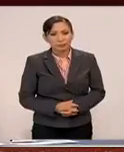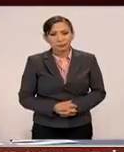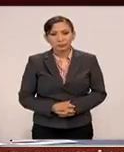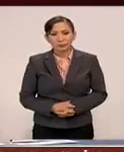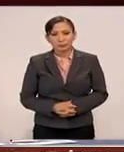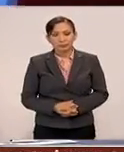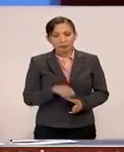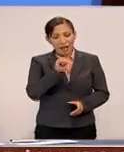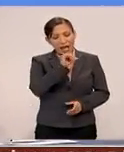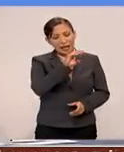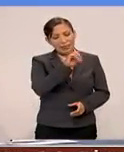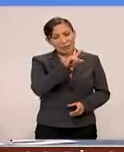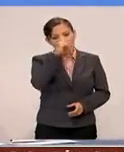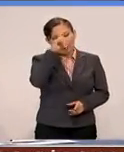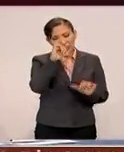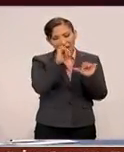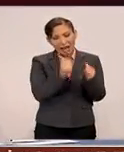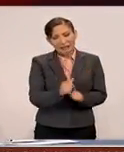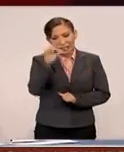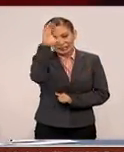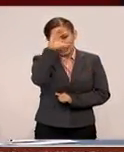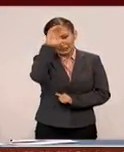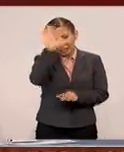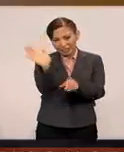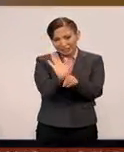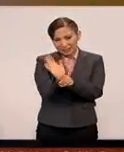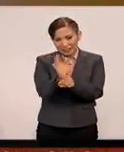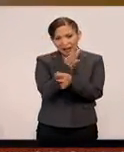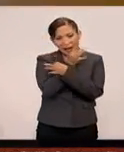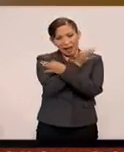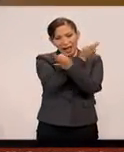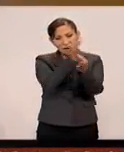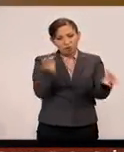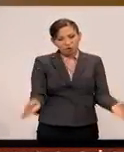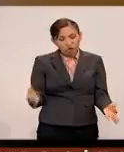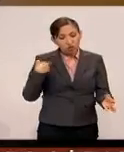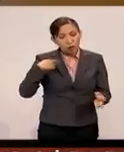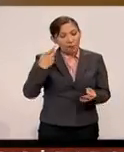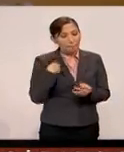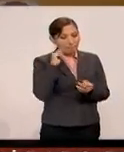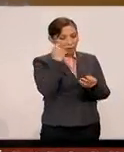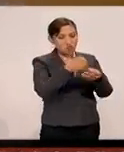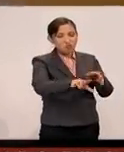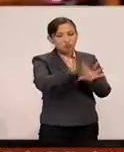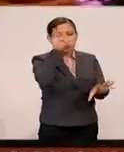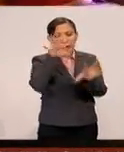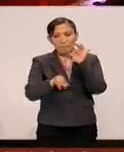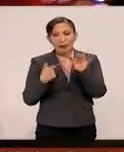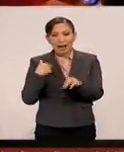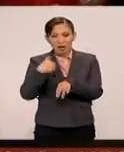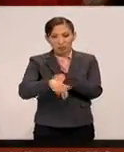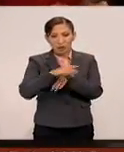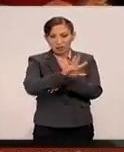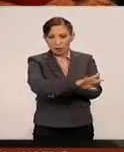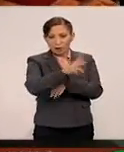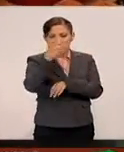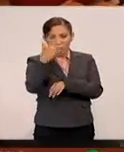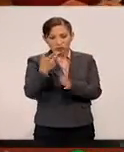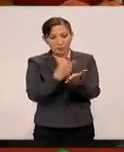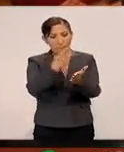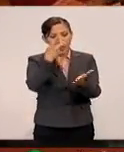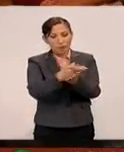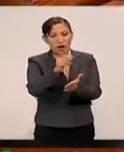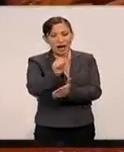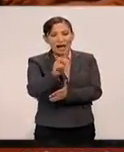La Academia Mexicana de Artes y Ciencias Cinematográficas anunció a los nominados para la edición 58 de los